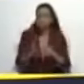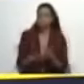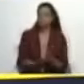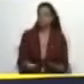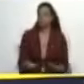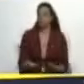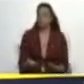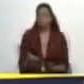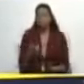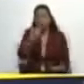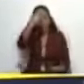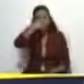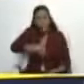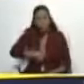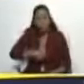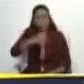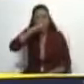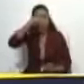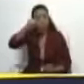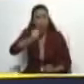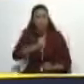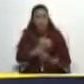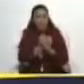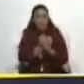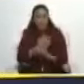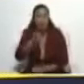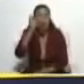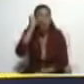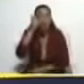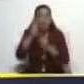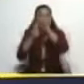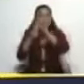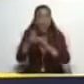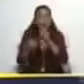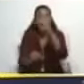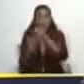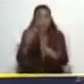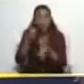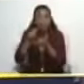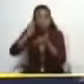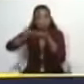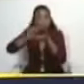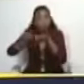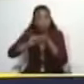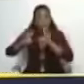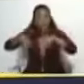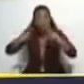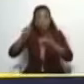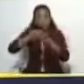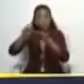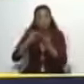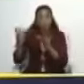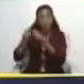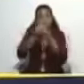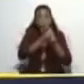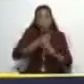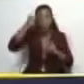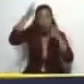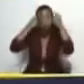Yo amo esta constitución porque ayudé a construirla, la hicimos juntos